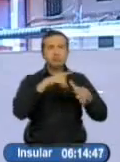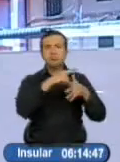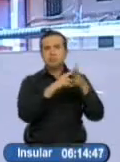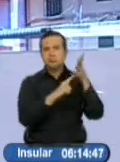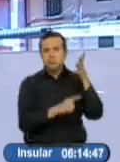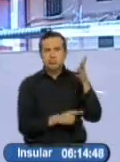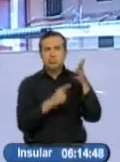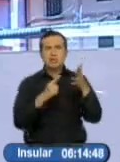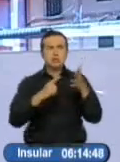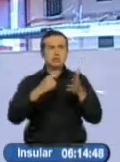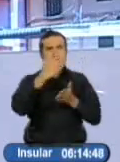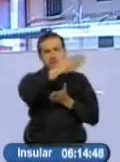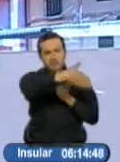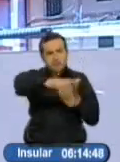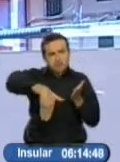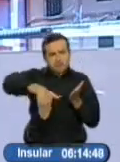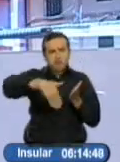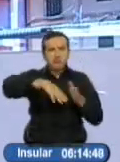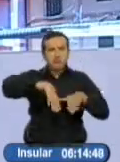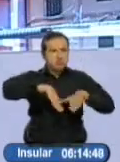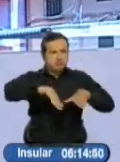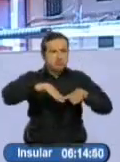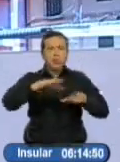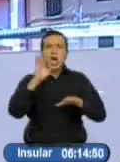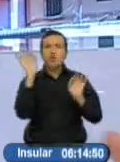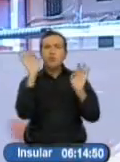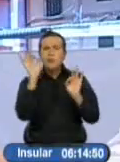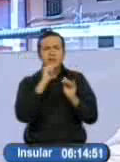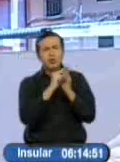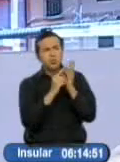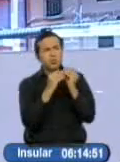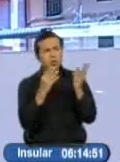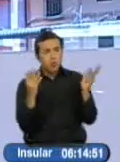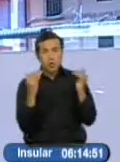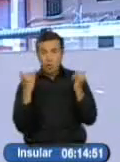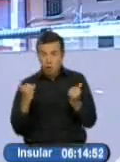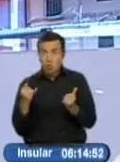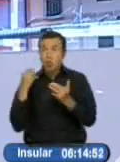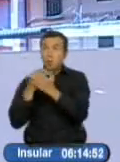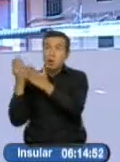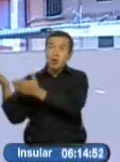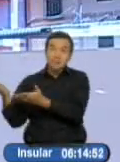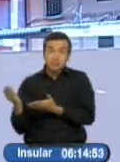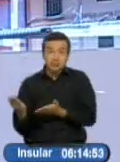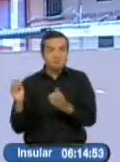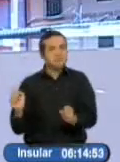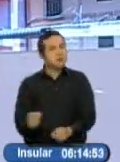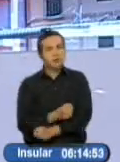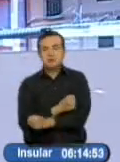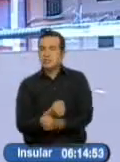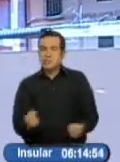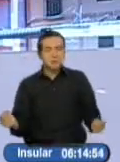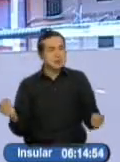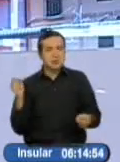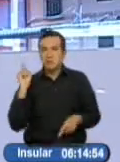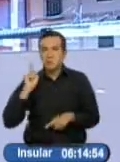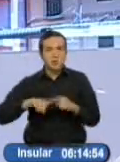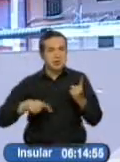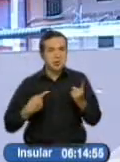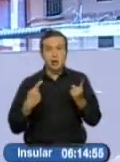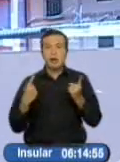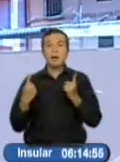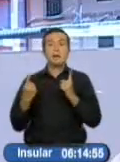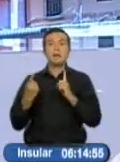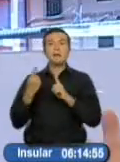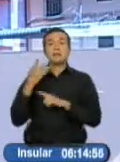de cortar ya totalmente automatizadas. Hoy, lastimosamente, esa realidad no está pasando. Incluso en